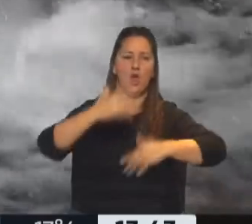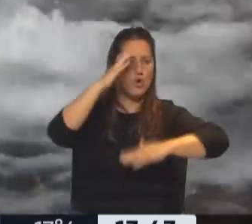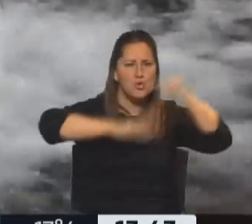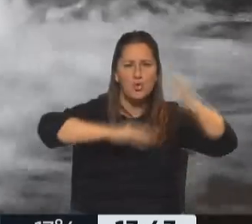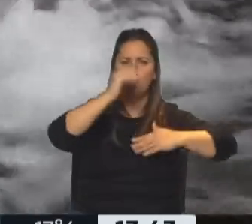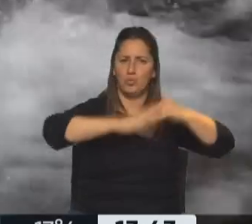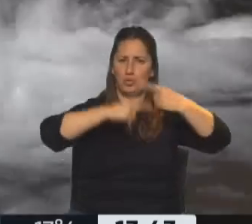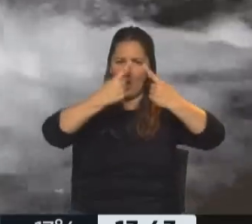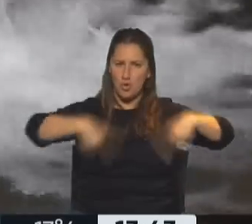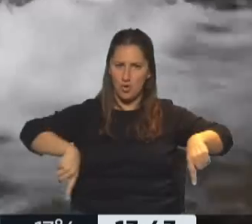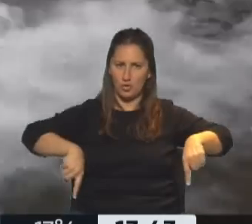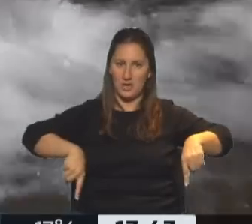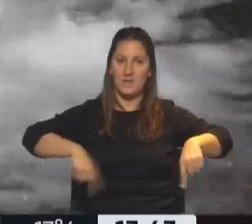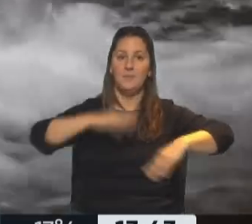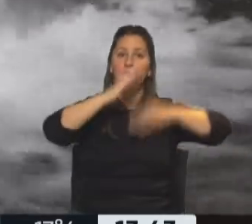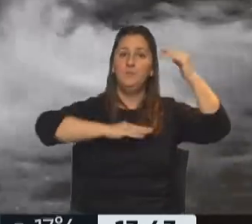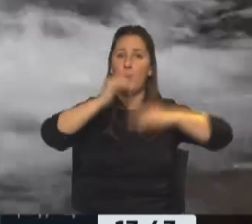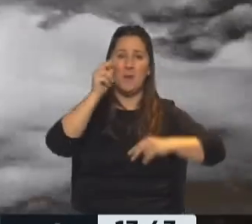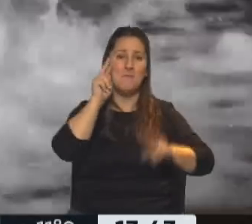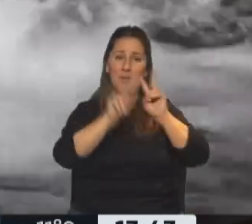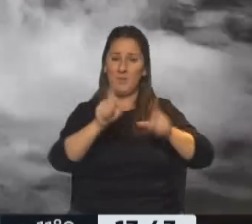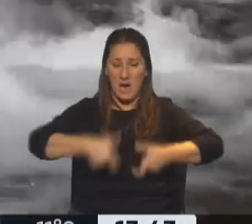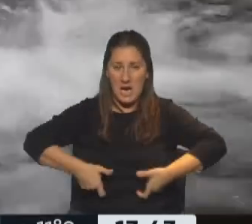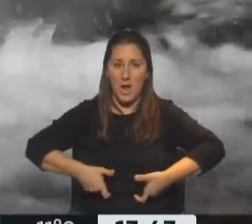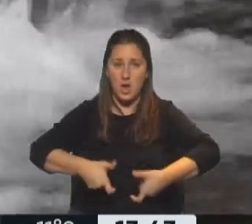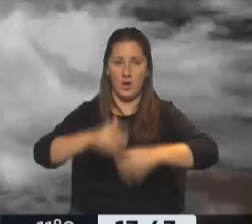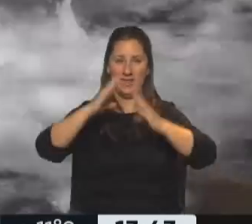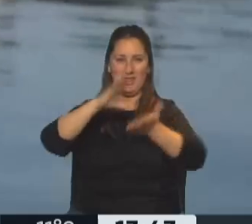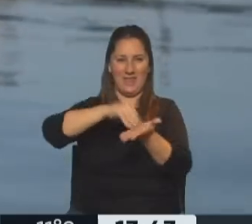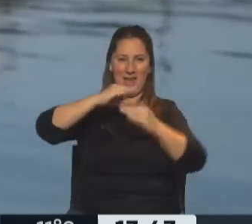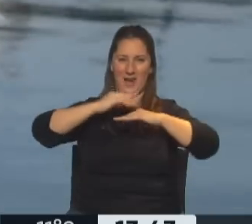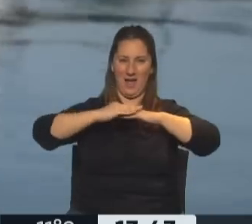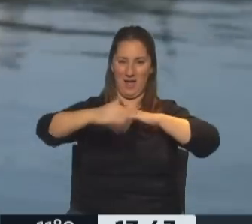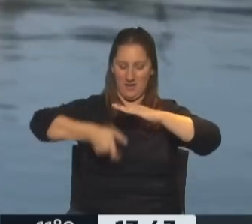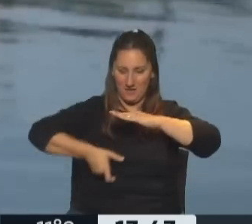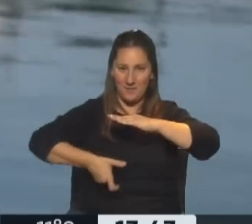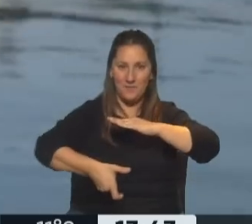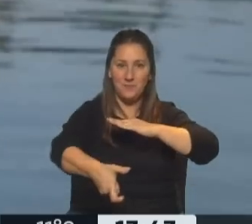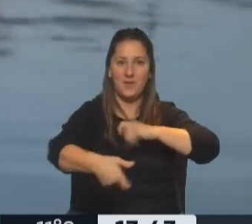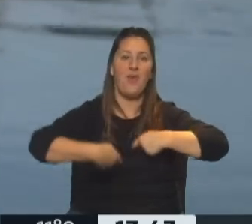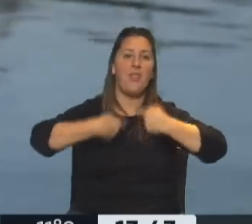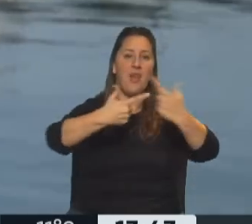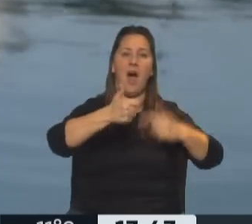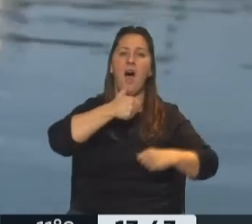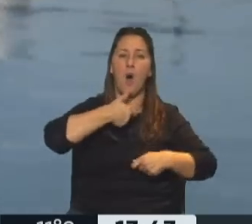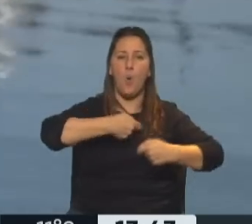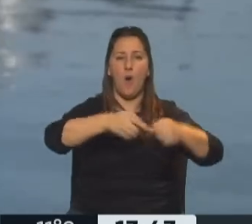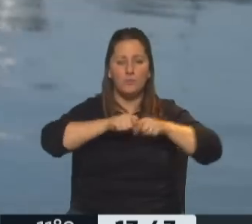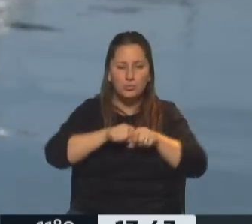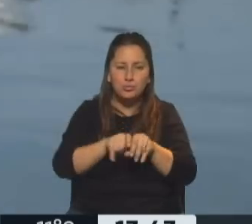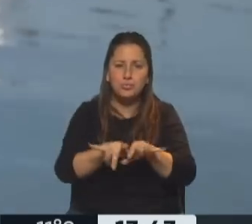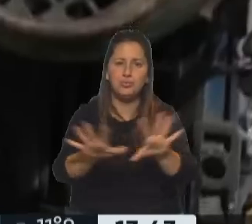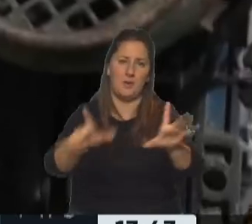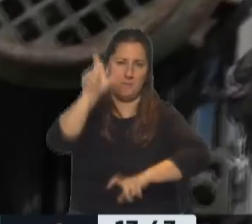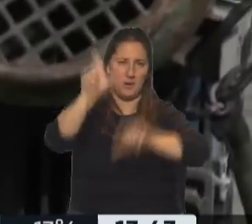construcción, de esas obras que no se ven, que son caños que están por debajo, pero que llevan agua a